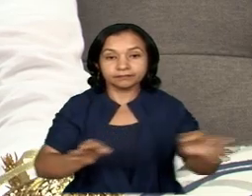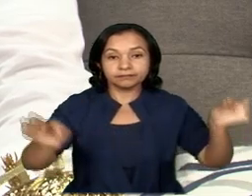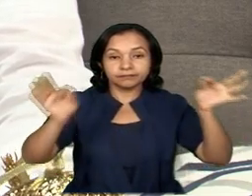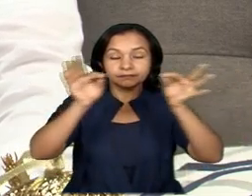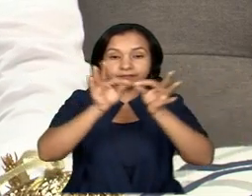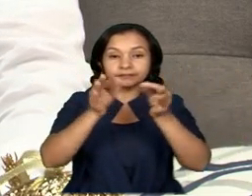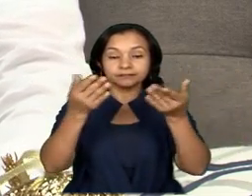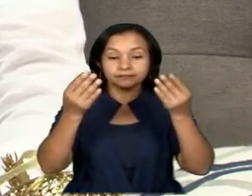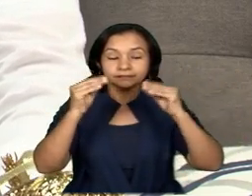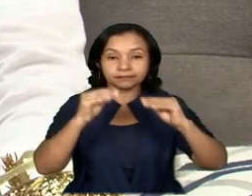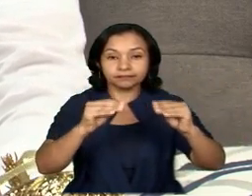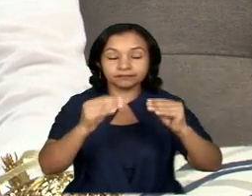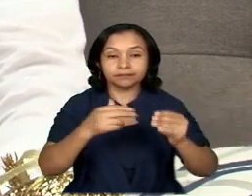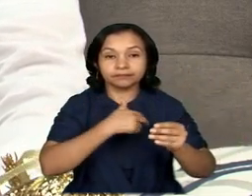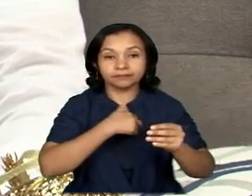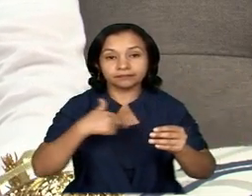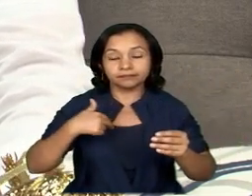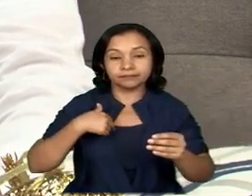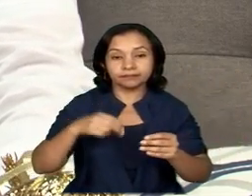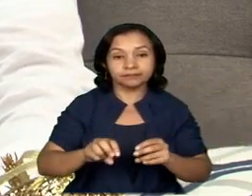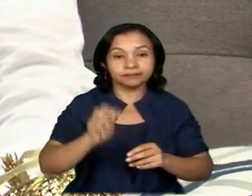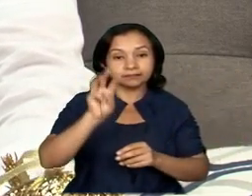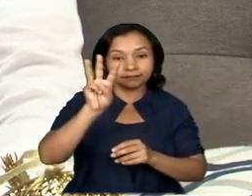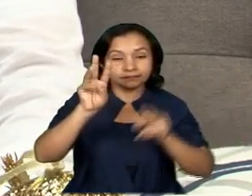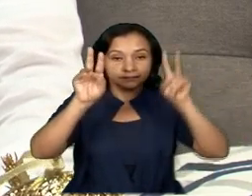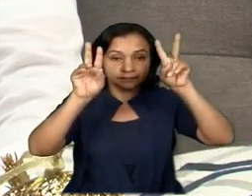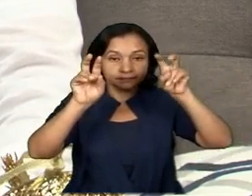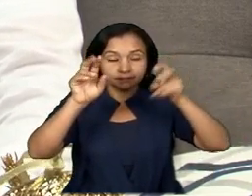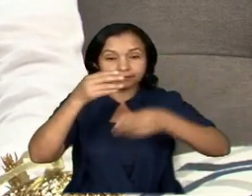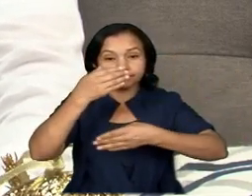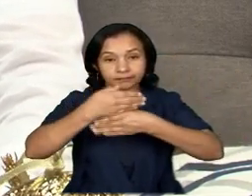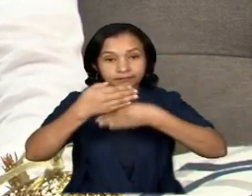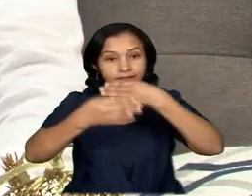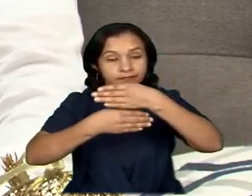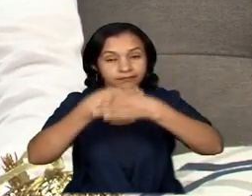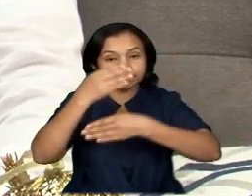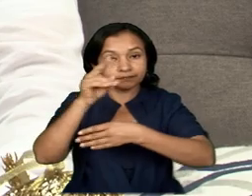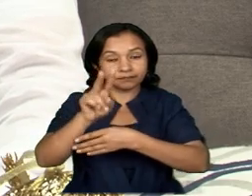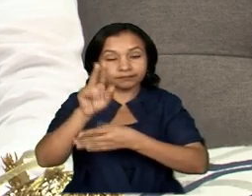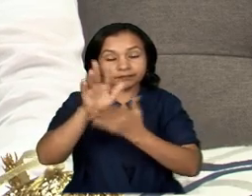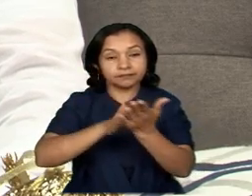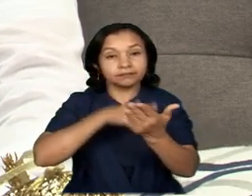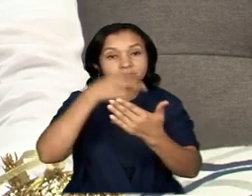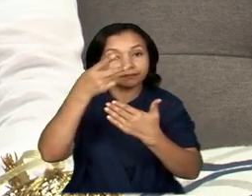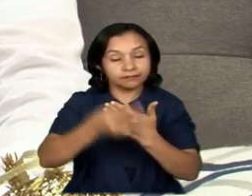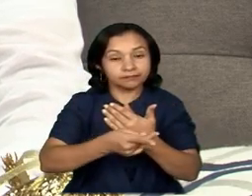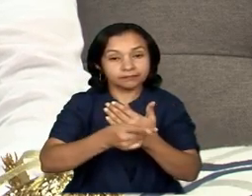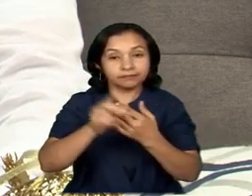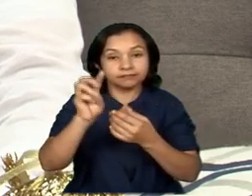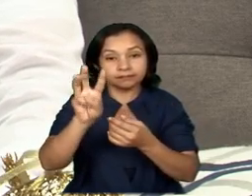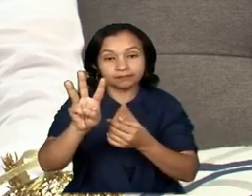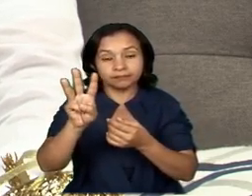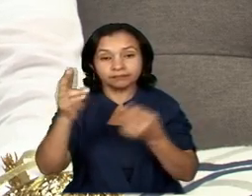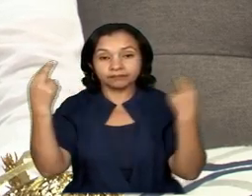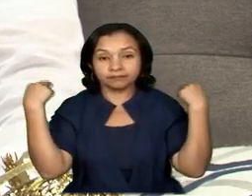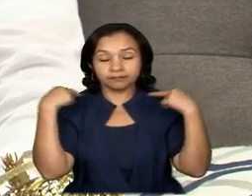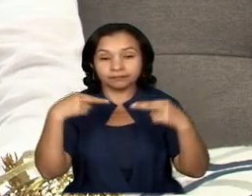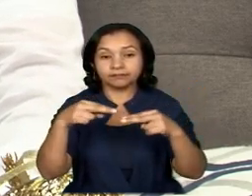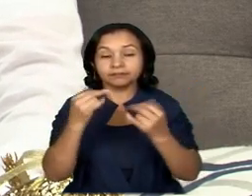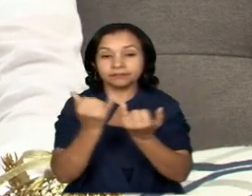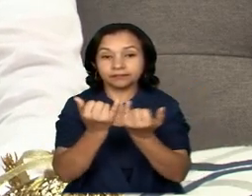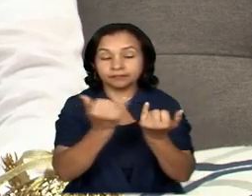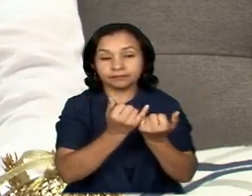inicial. Resaltan ellos tres temas: uno, la infraestructura; dos, el programa educativo; y tres, la formación de docentes. Pues, y plantean